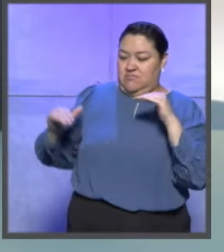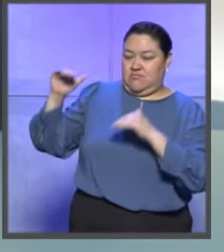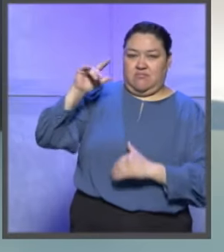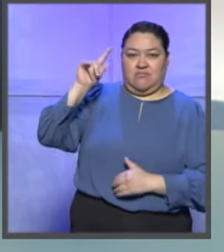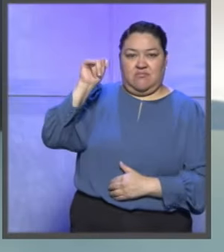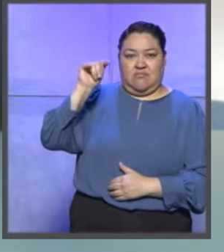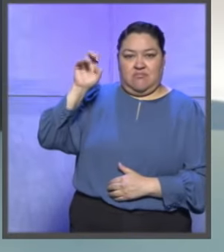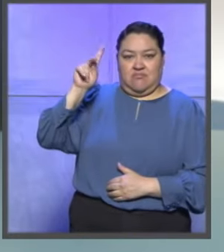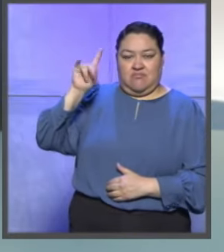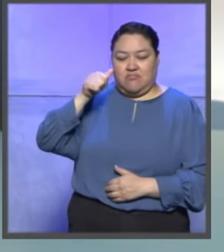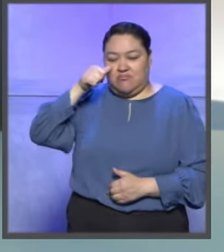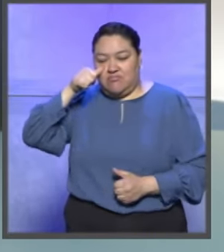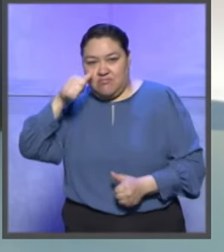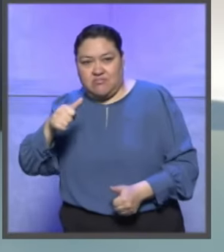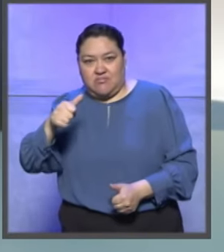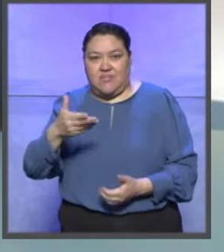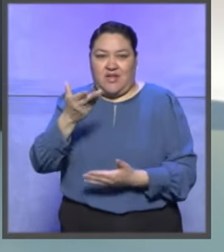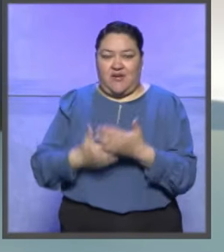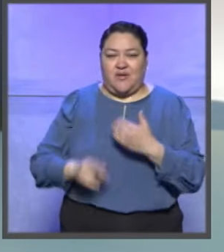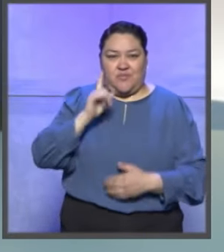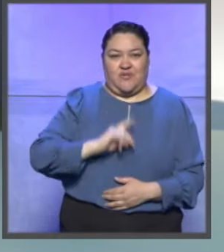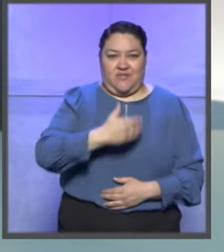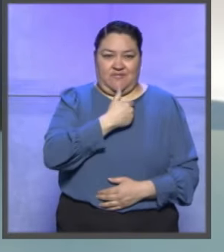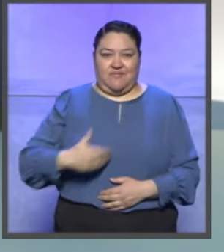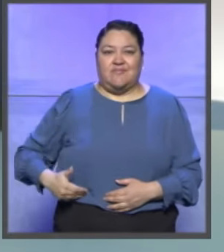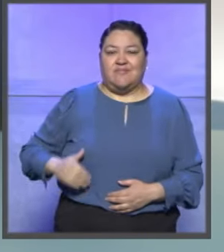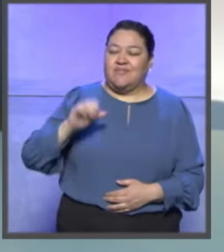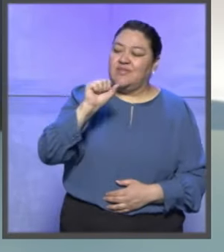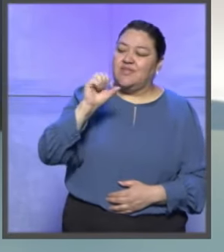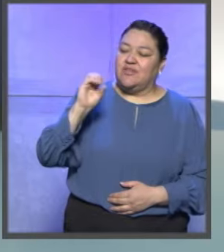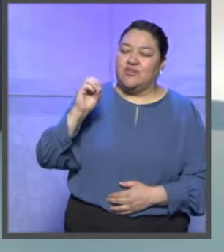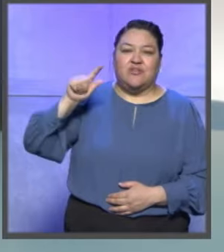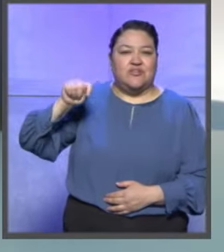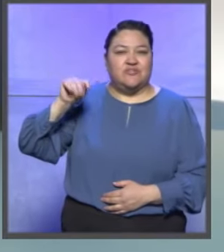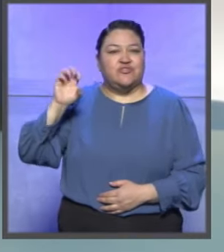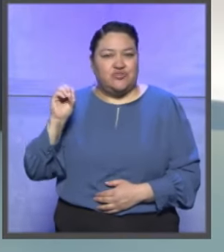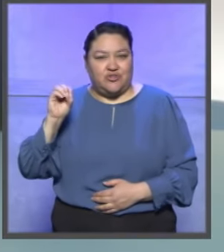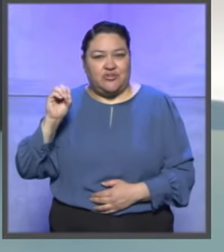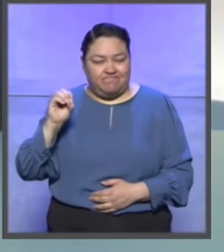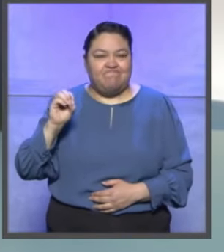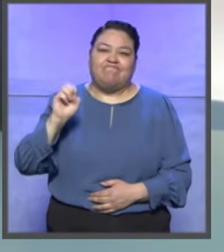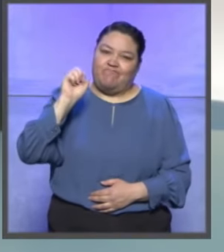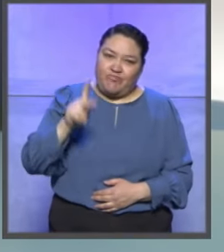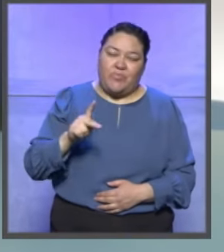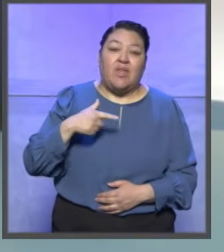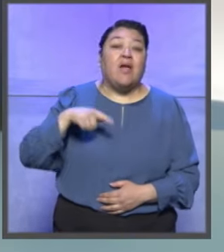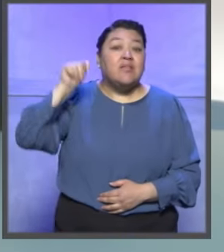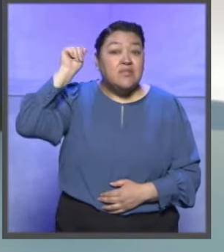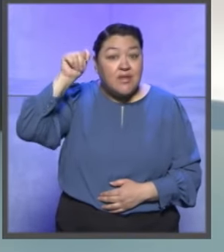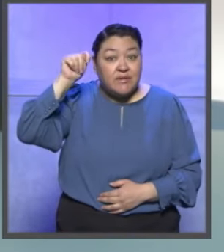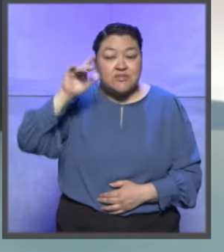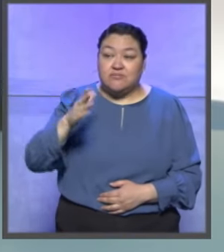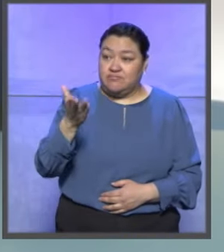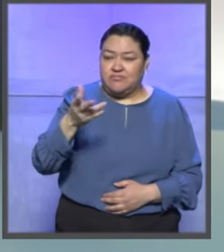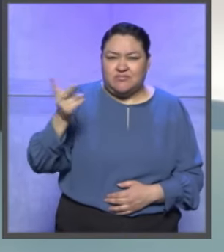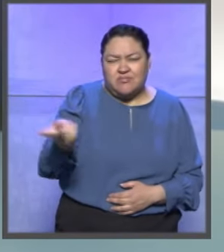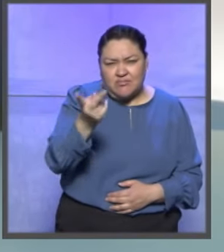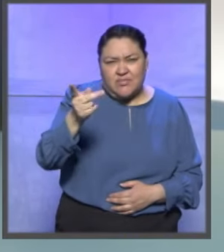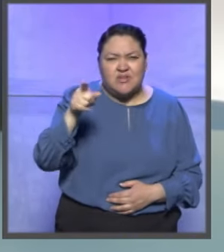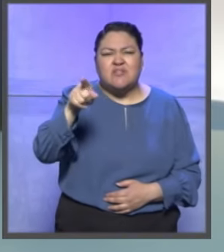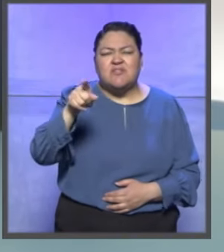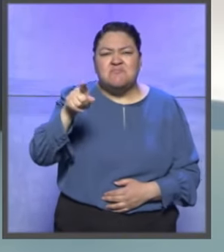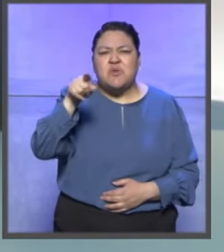magistrada Mónica Soto. Vamos hasta Tabasco, Margarita, porque pues tú me tienes que decir qué va a suceder allá en